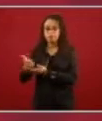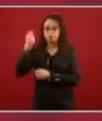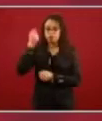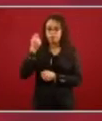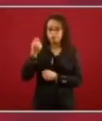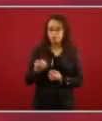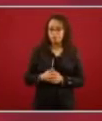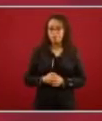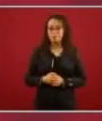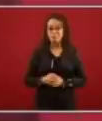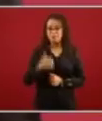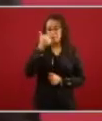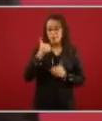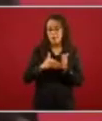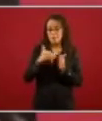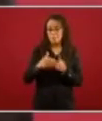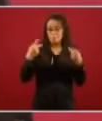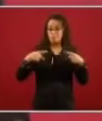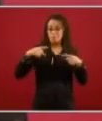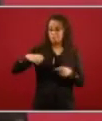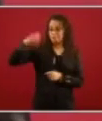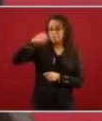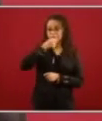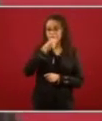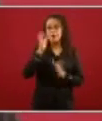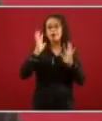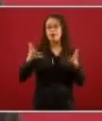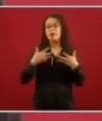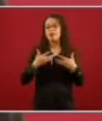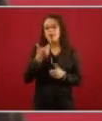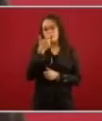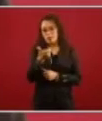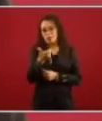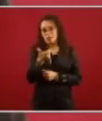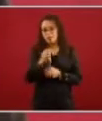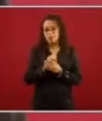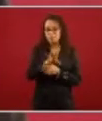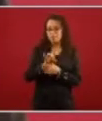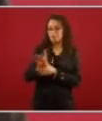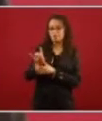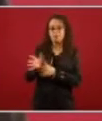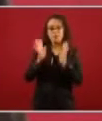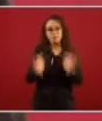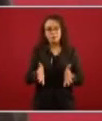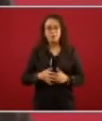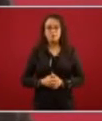6 millones de adultos mayores ya tienen sus recursos.